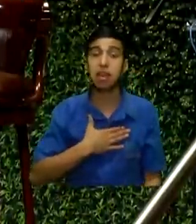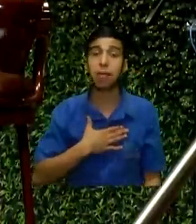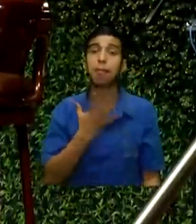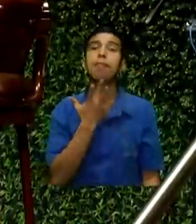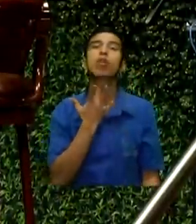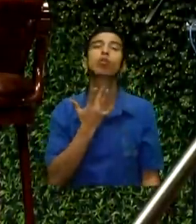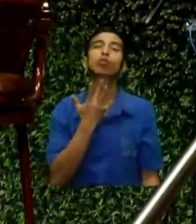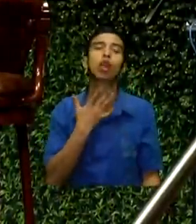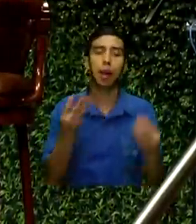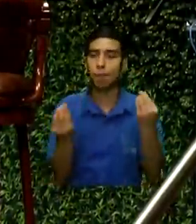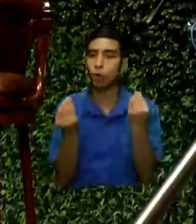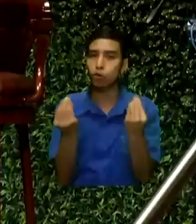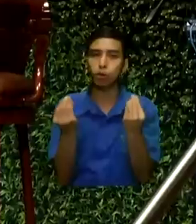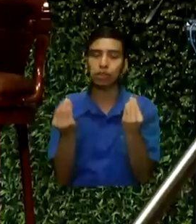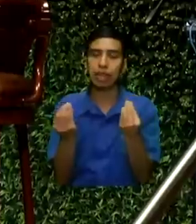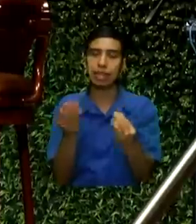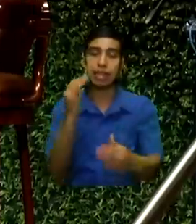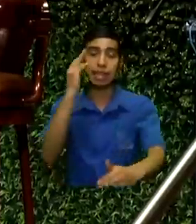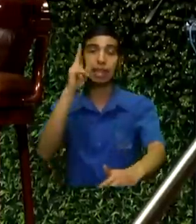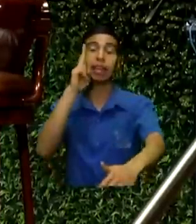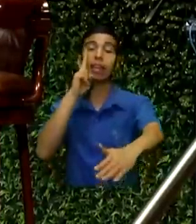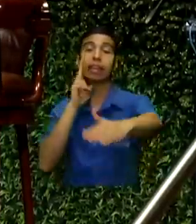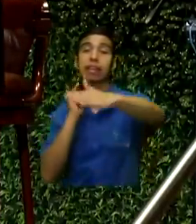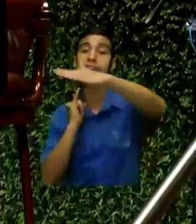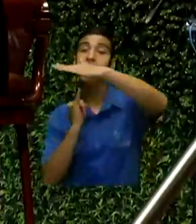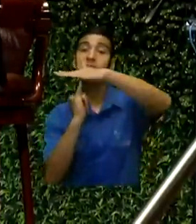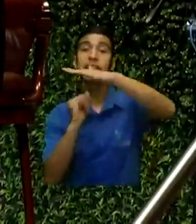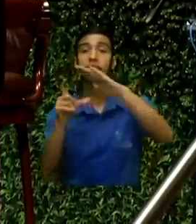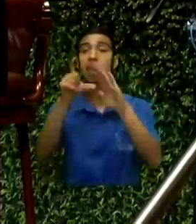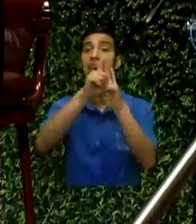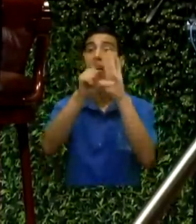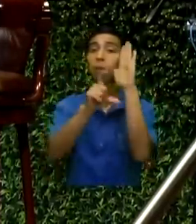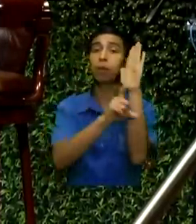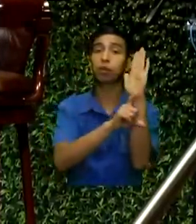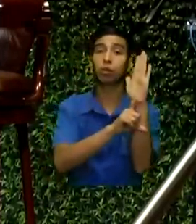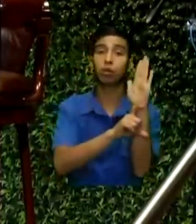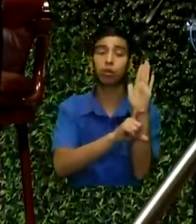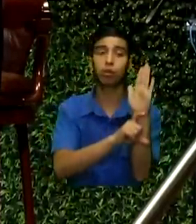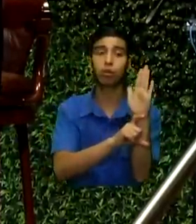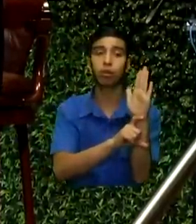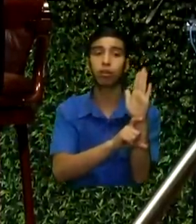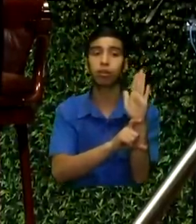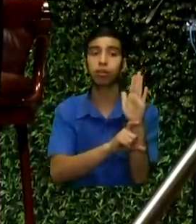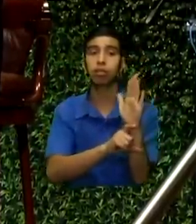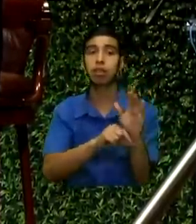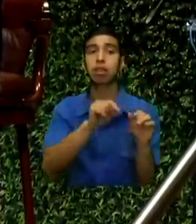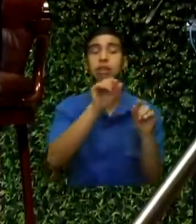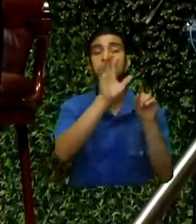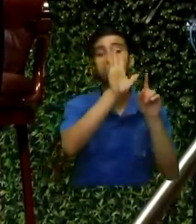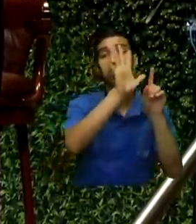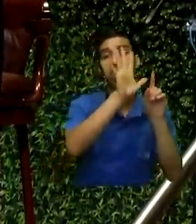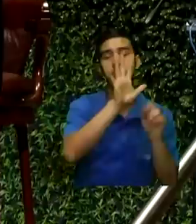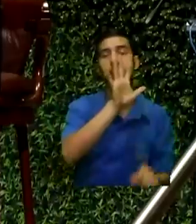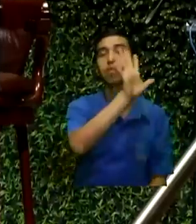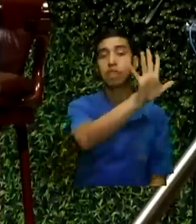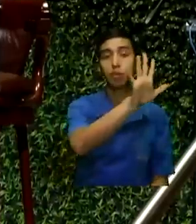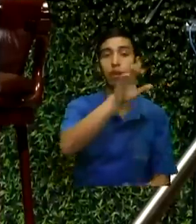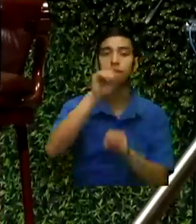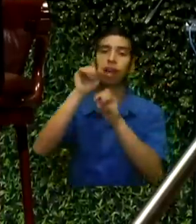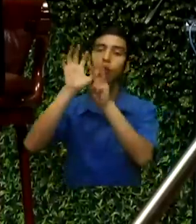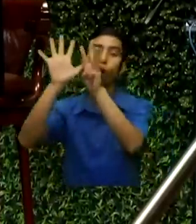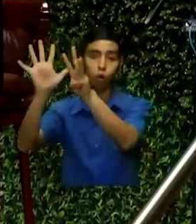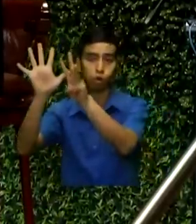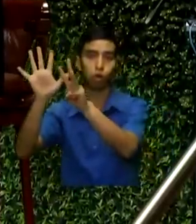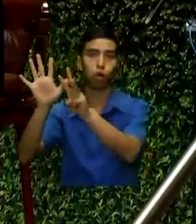primero, si yo estoy consciente de esto, lo primero que tengo que hacer es ver cuál es el libro número 58, ¿eh? Que no le voy a decir cuál